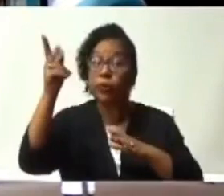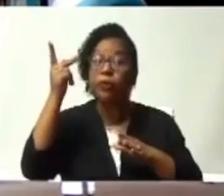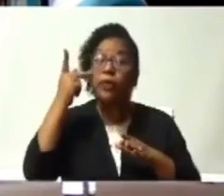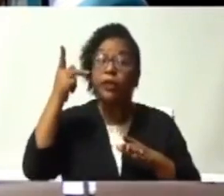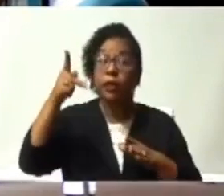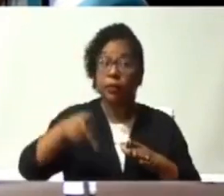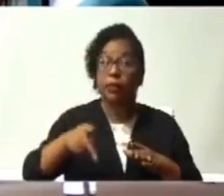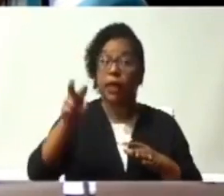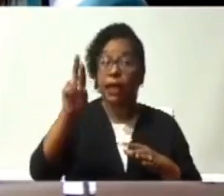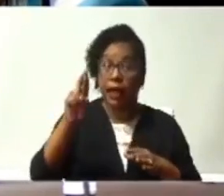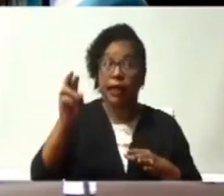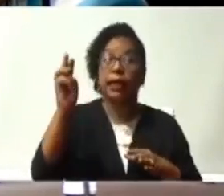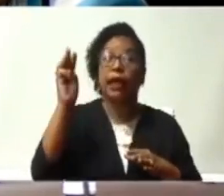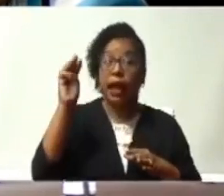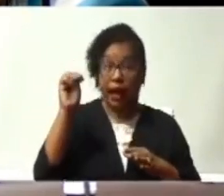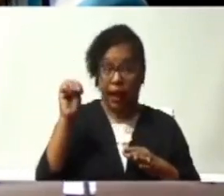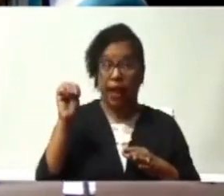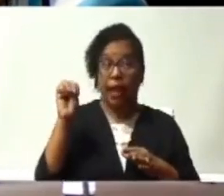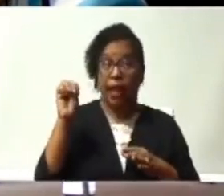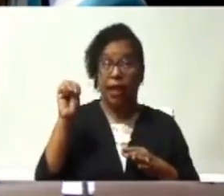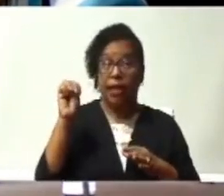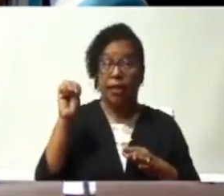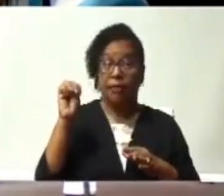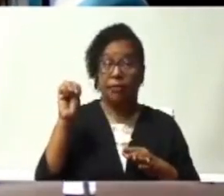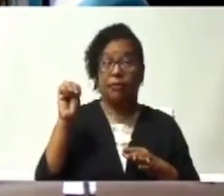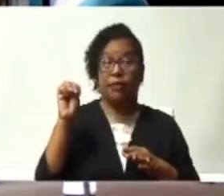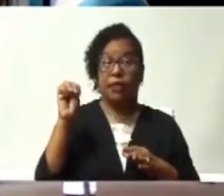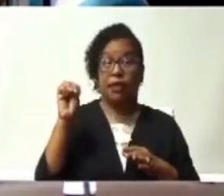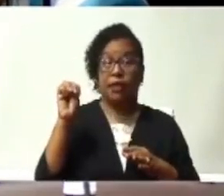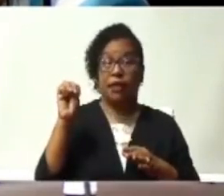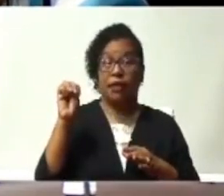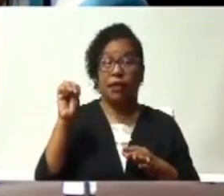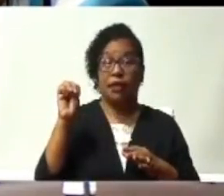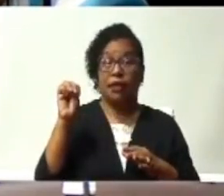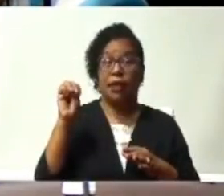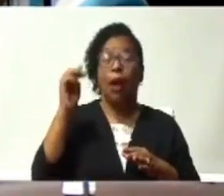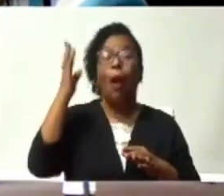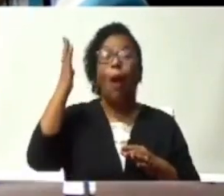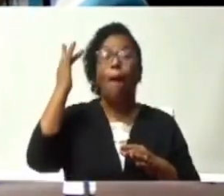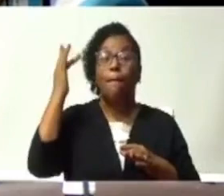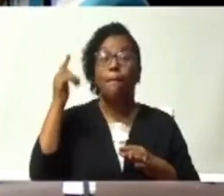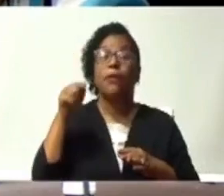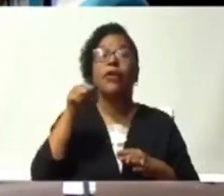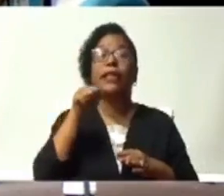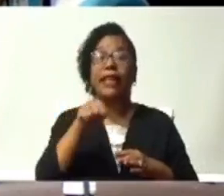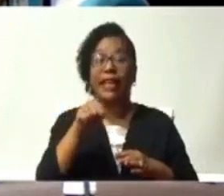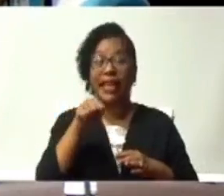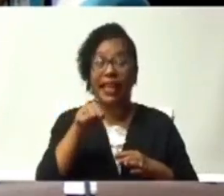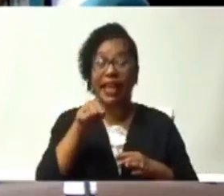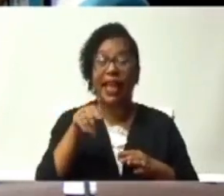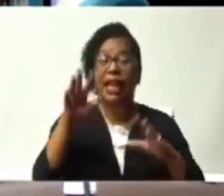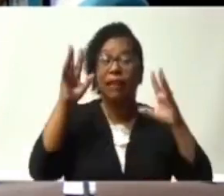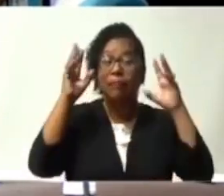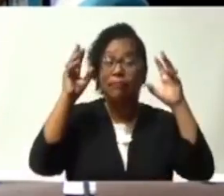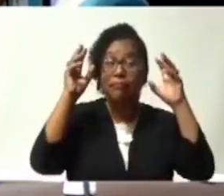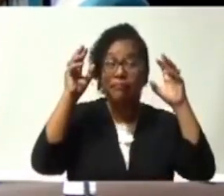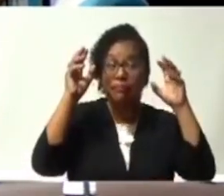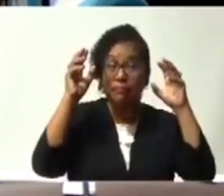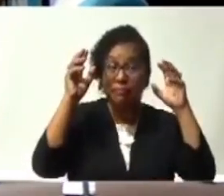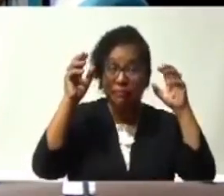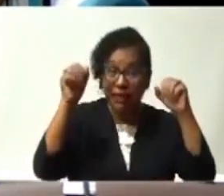la bancada del Partido de la Liberación Dominicana toma un turno, él aprovecha la influencia que tiene en el bloque como mayoría